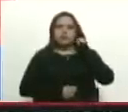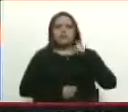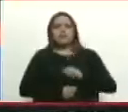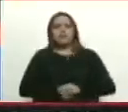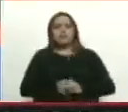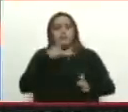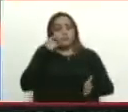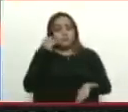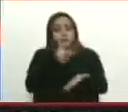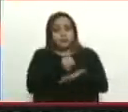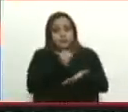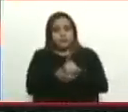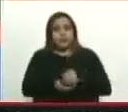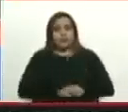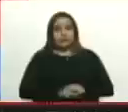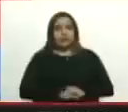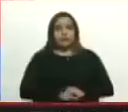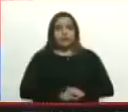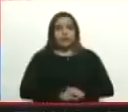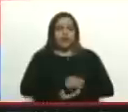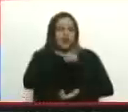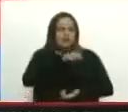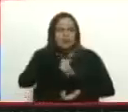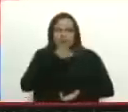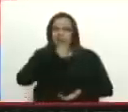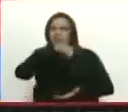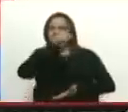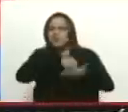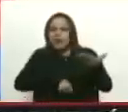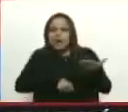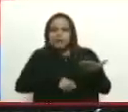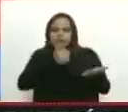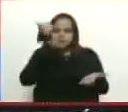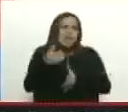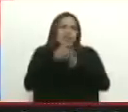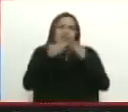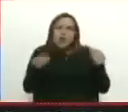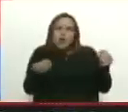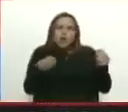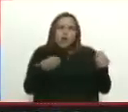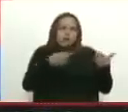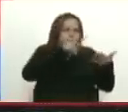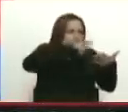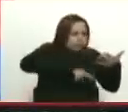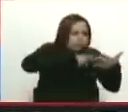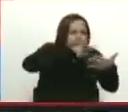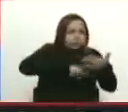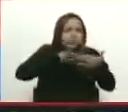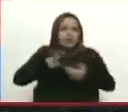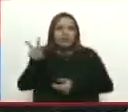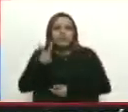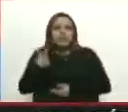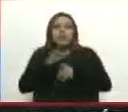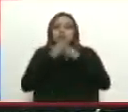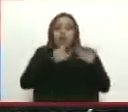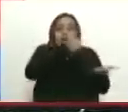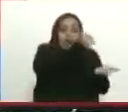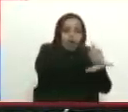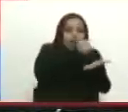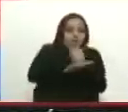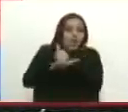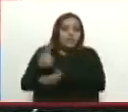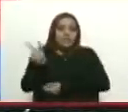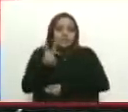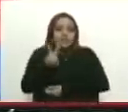Mira, ahí pueden firmar notariado. Todas las notarías de Venezuela.